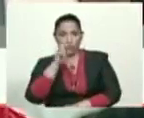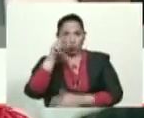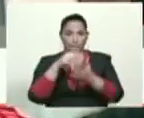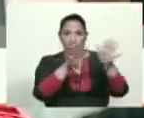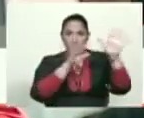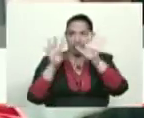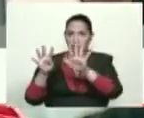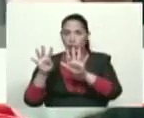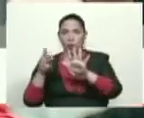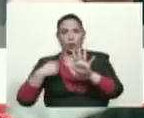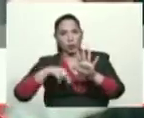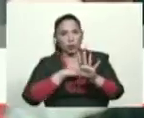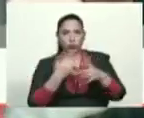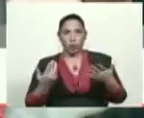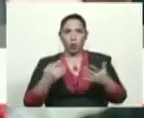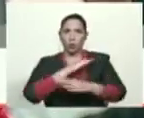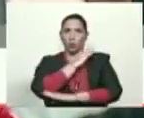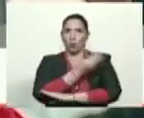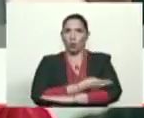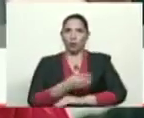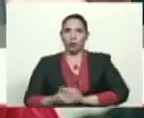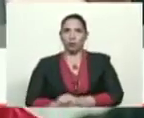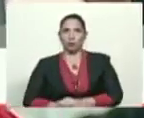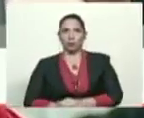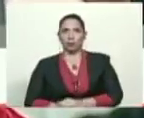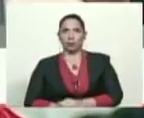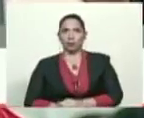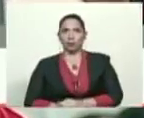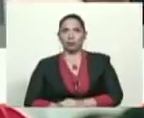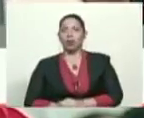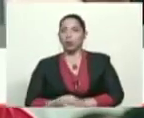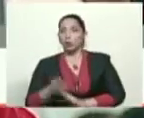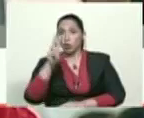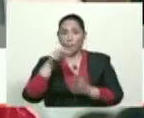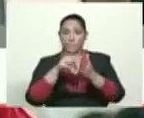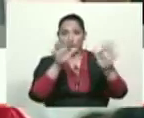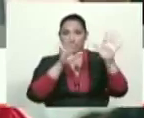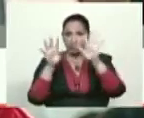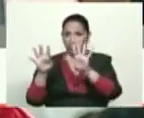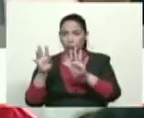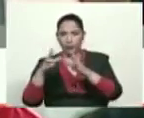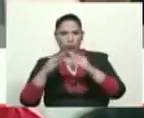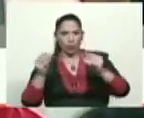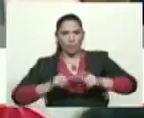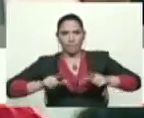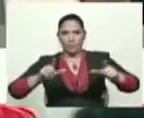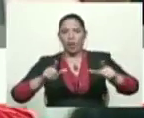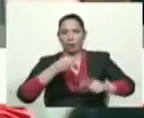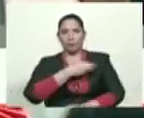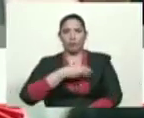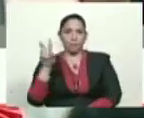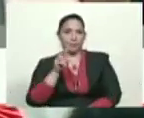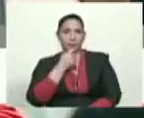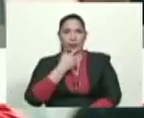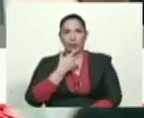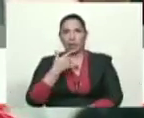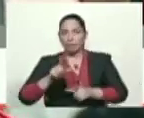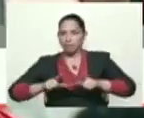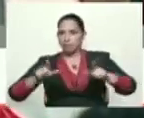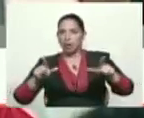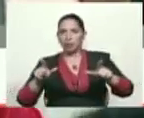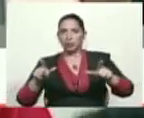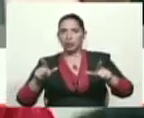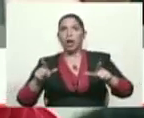nosotros vamos a lanzar con muchísima fuerza los juegos comunales 2019 y todos los espacios de la misión venezuela bella serán espacios